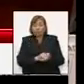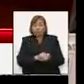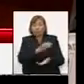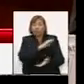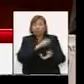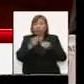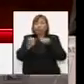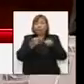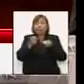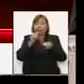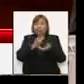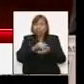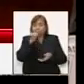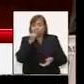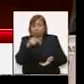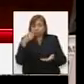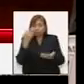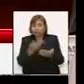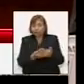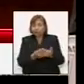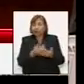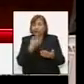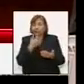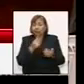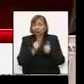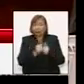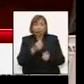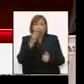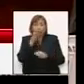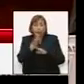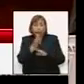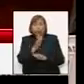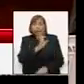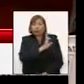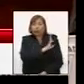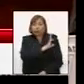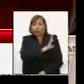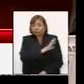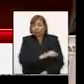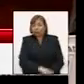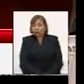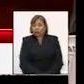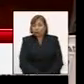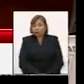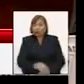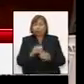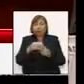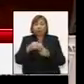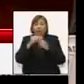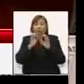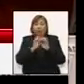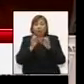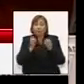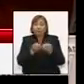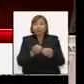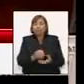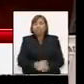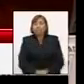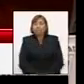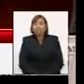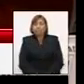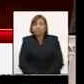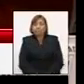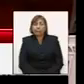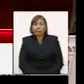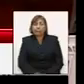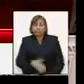dirige esto, y él tenía que llegar a ejecutar. Por eso quedamos con el fiscal de equipo especial. A ver,